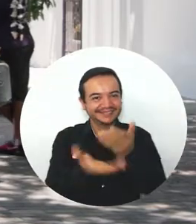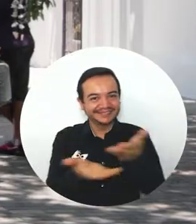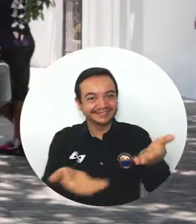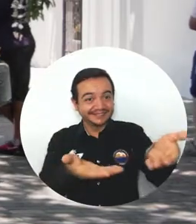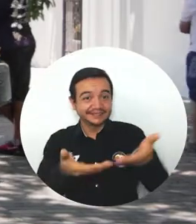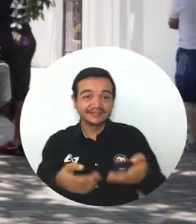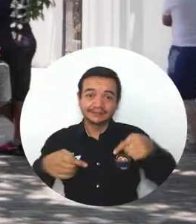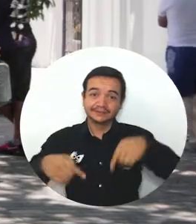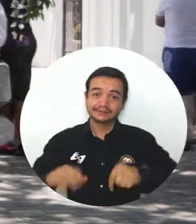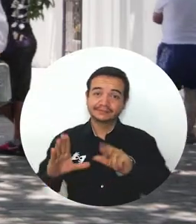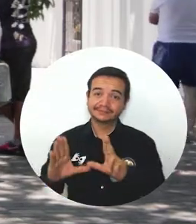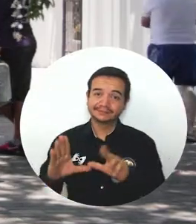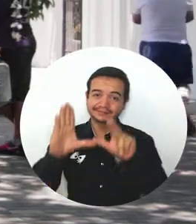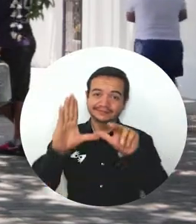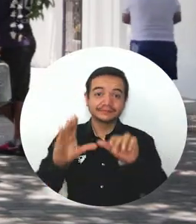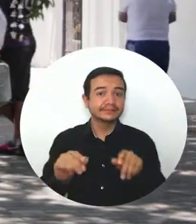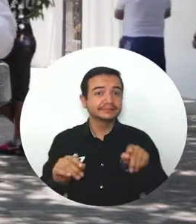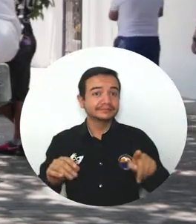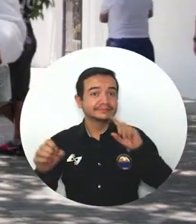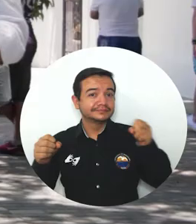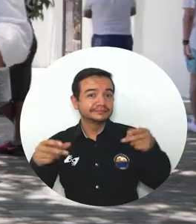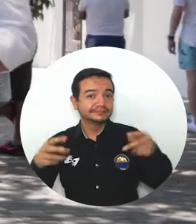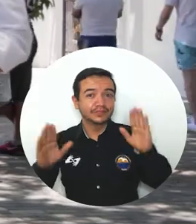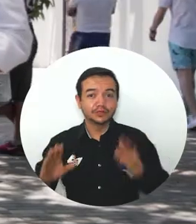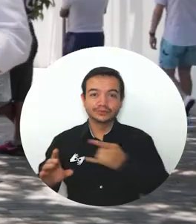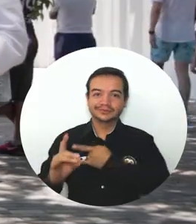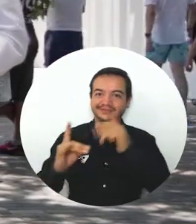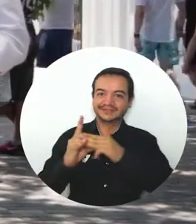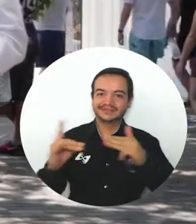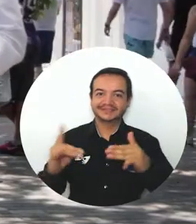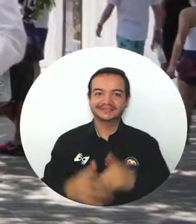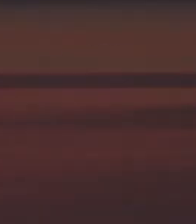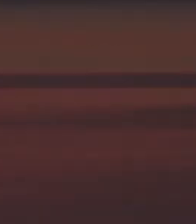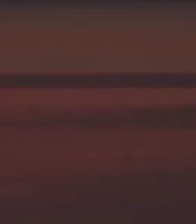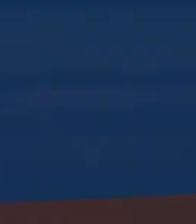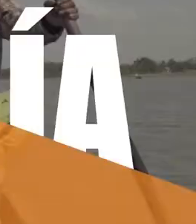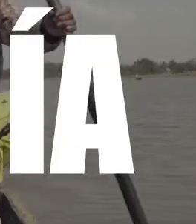amigos, sean todos bienvenidos a El Campus TV, programa institucional de la Universidad del Magdalena.